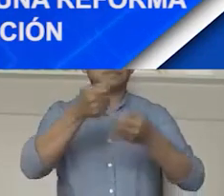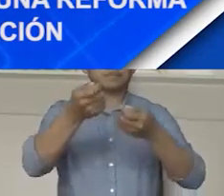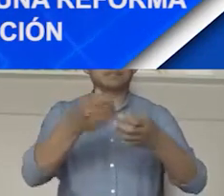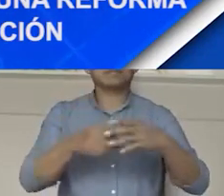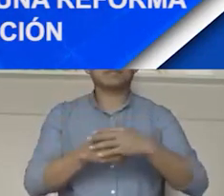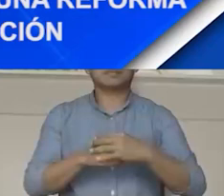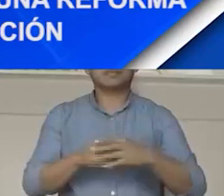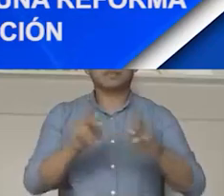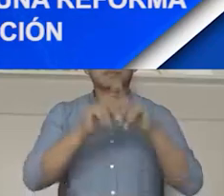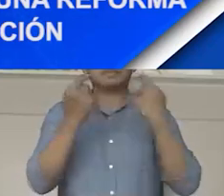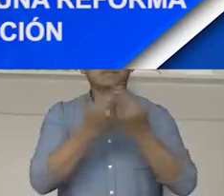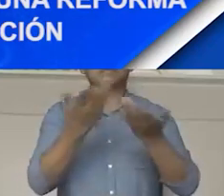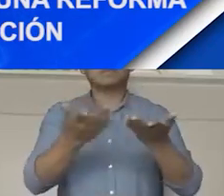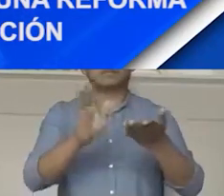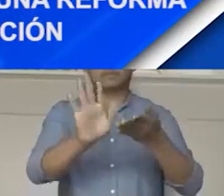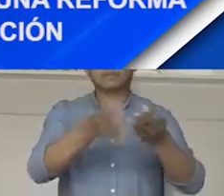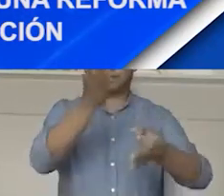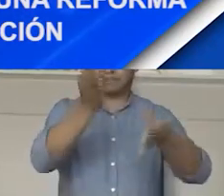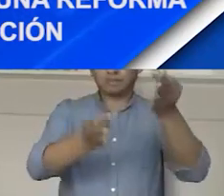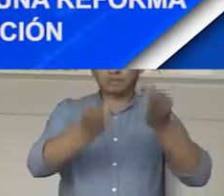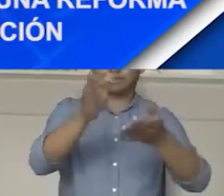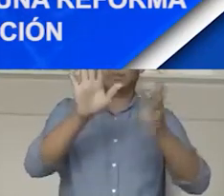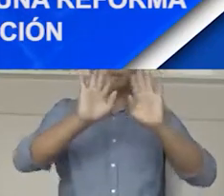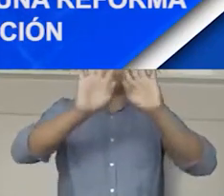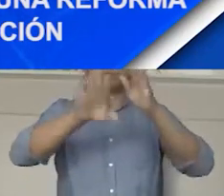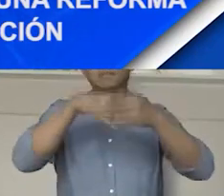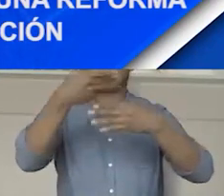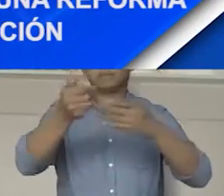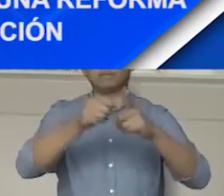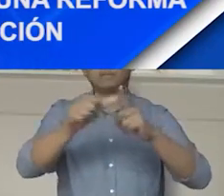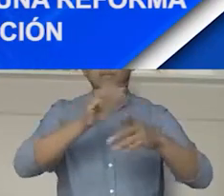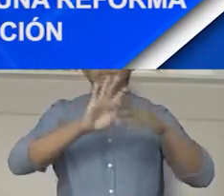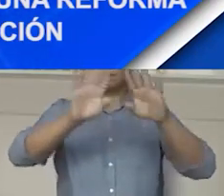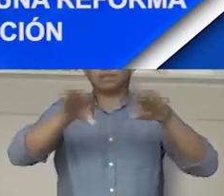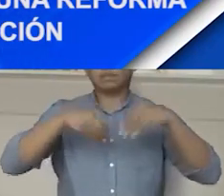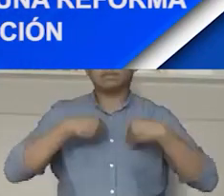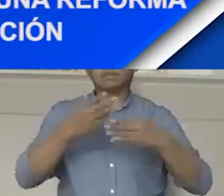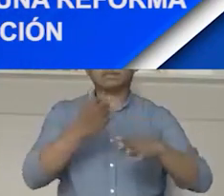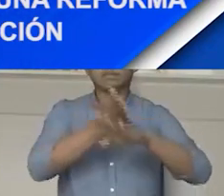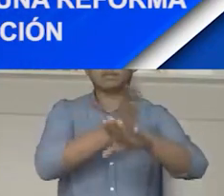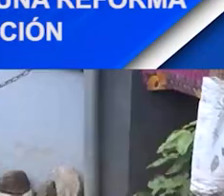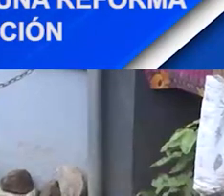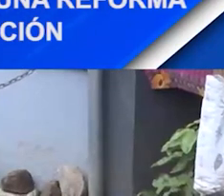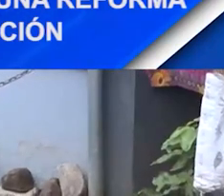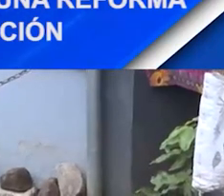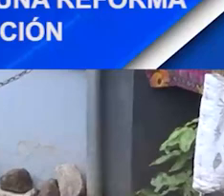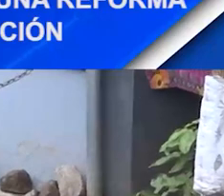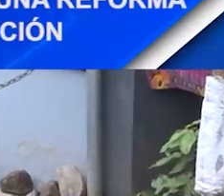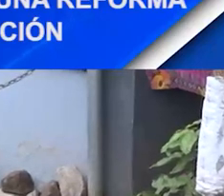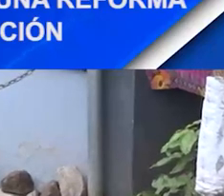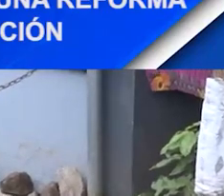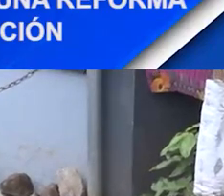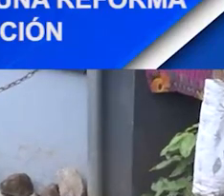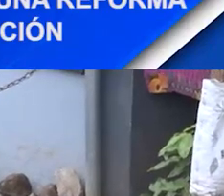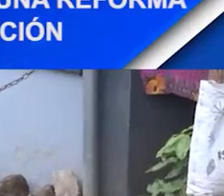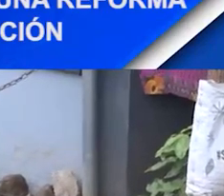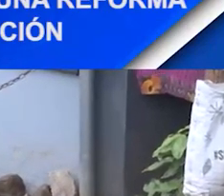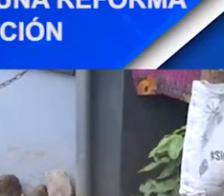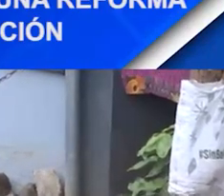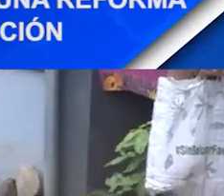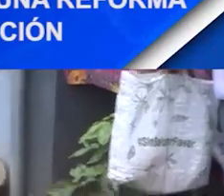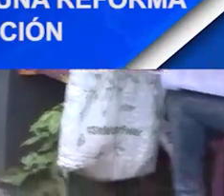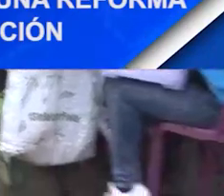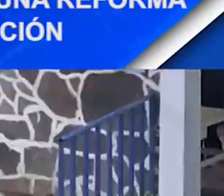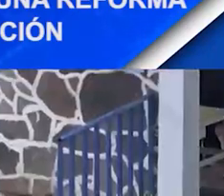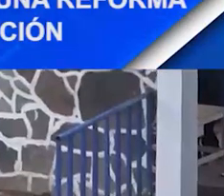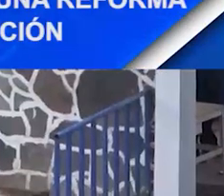lo remitirá a la Corte Plena para la aprobación del anteproyecto definitivo. Una vez aprobado por la Corte